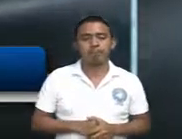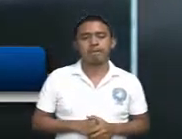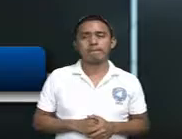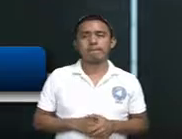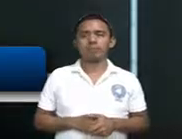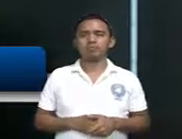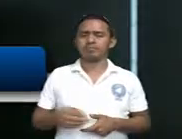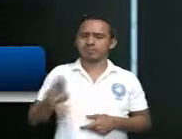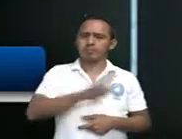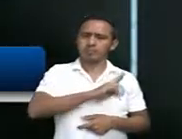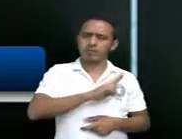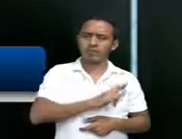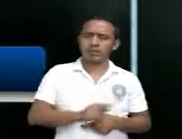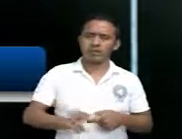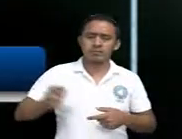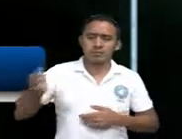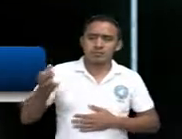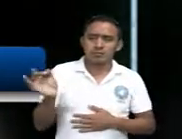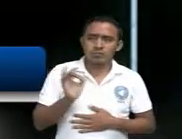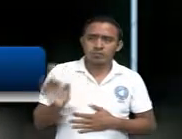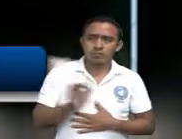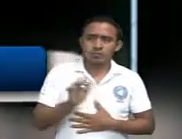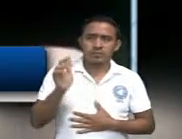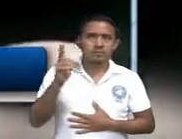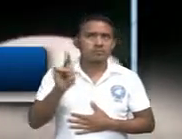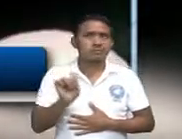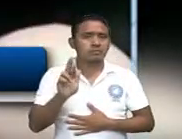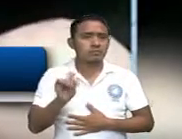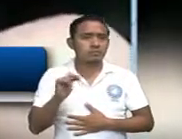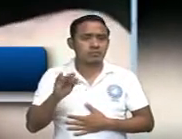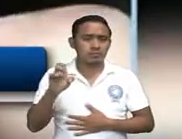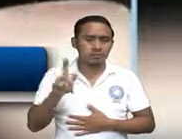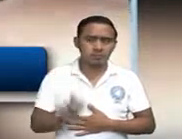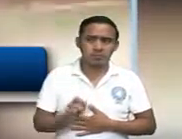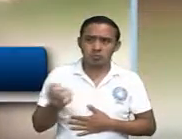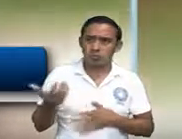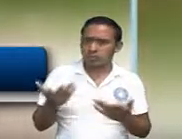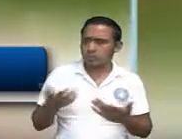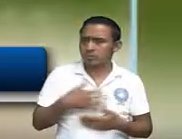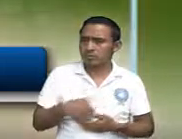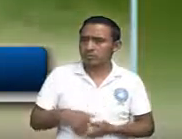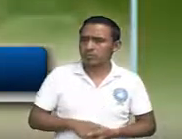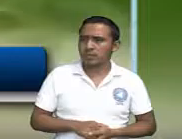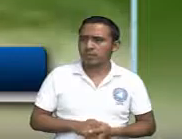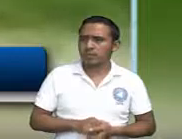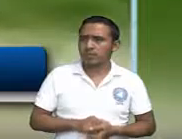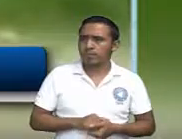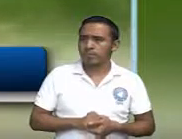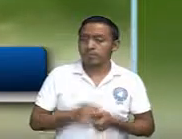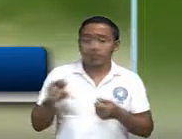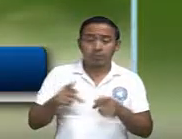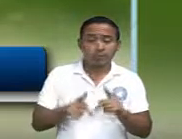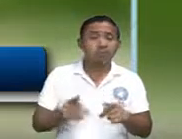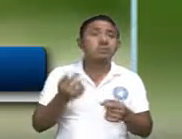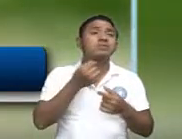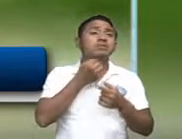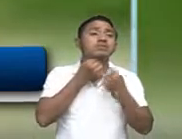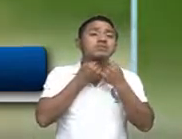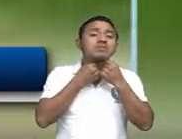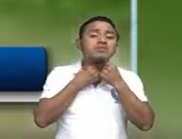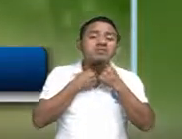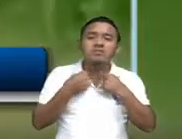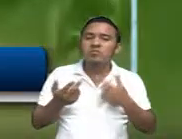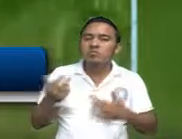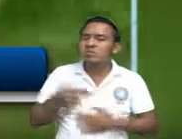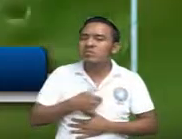¿hay efectos secundarios también al tratamiento? ¿Cuál es el tratamiento que ustedes mandan a una persona que tiene varices